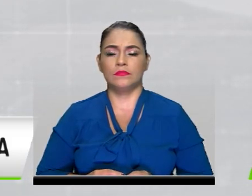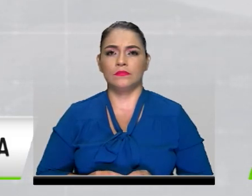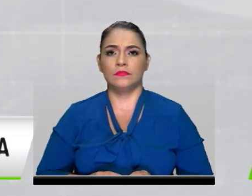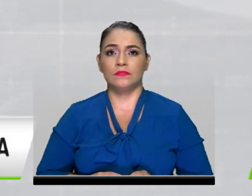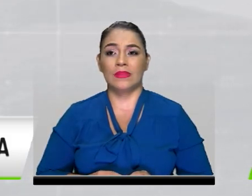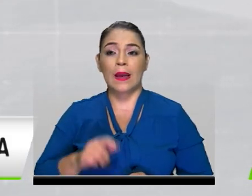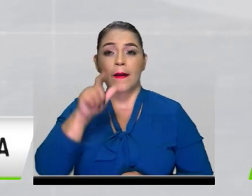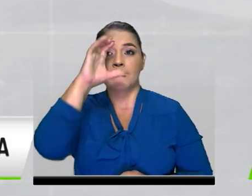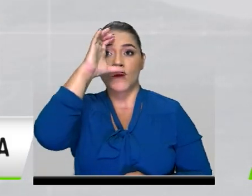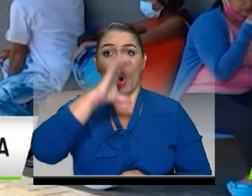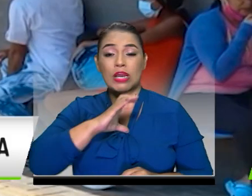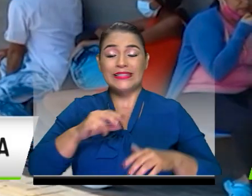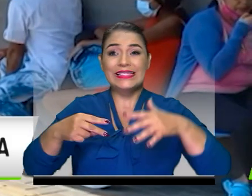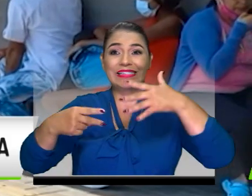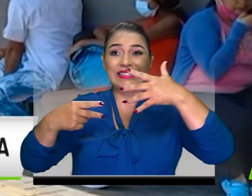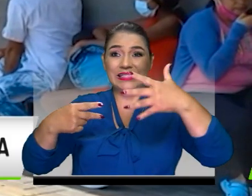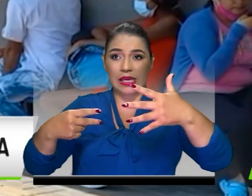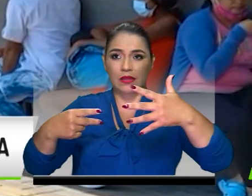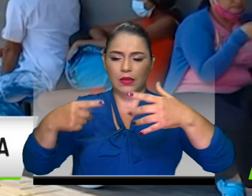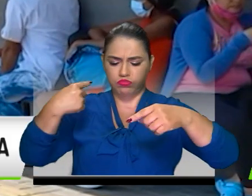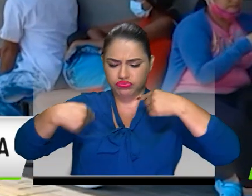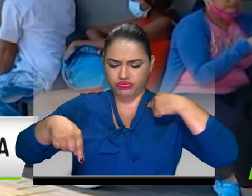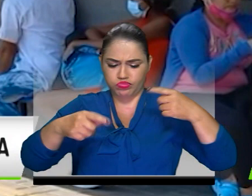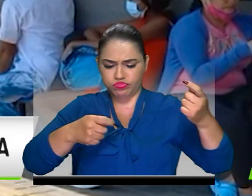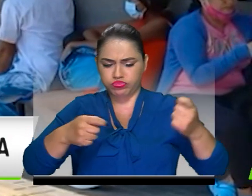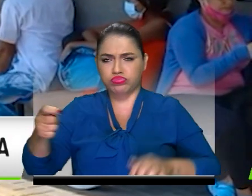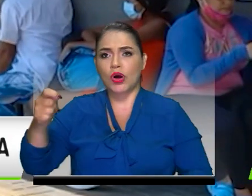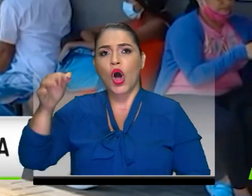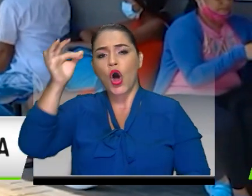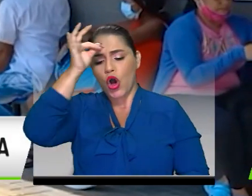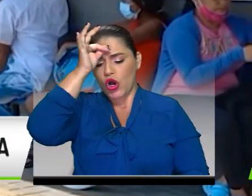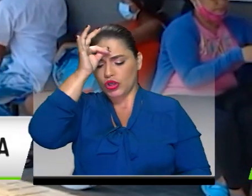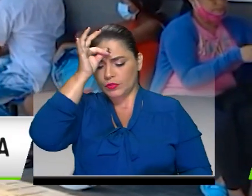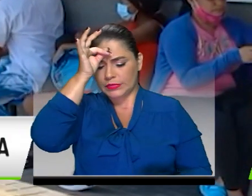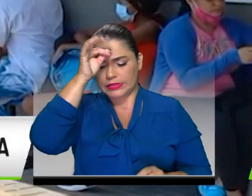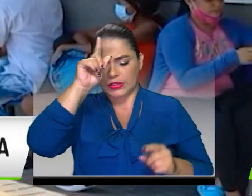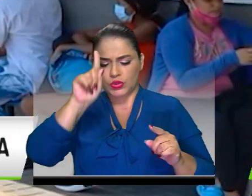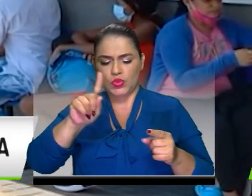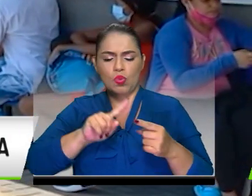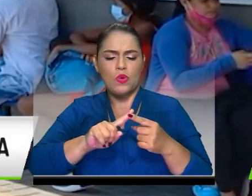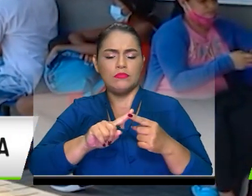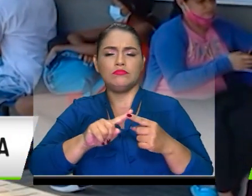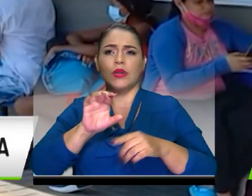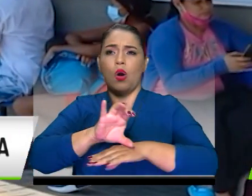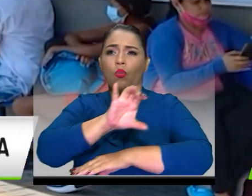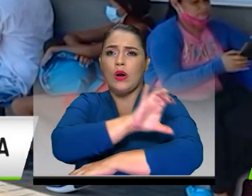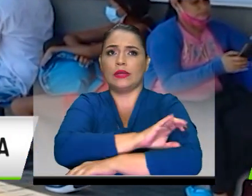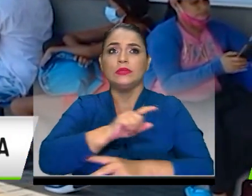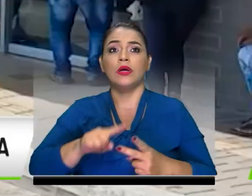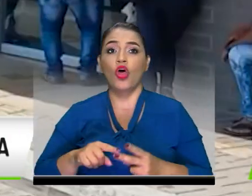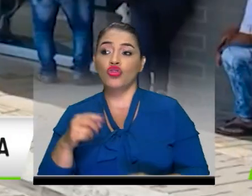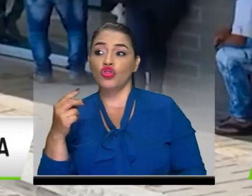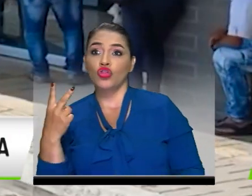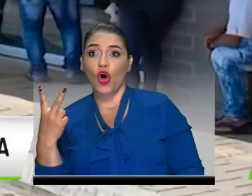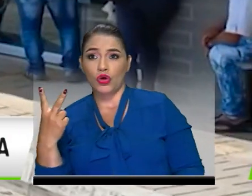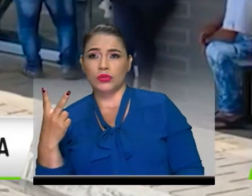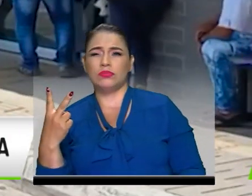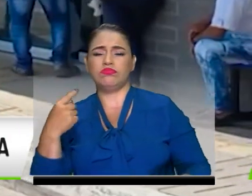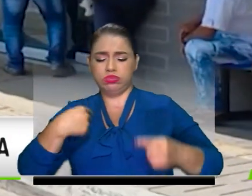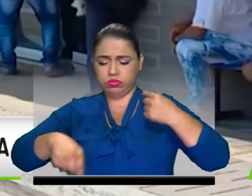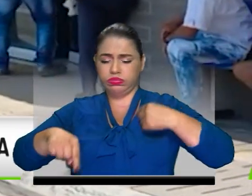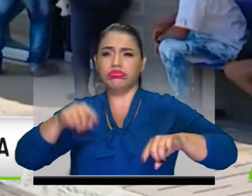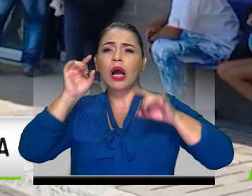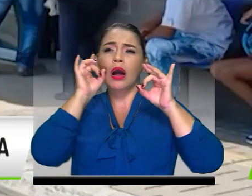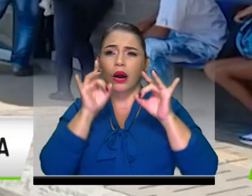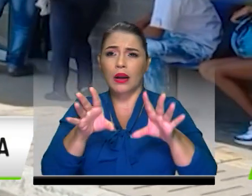Siete policías que resultaron heridos fueron llevados hasta el hospital de Caucasia. Solo 2 recibieron heridas de consideración.